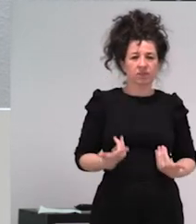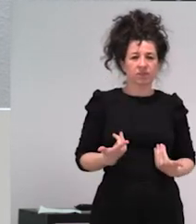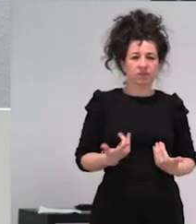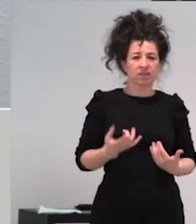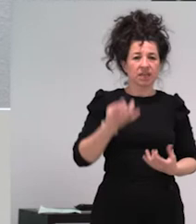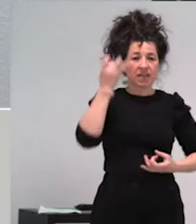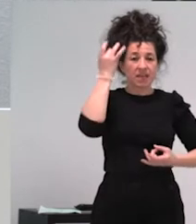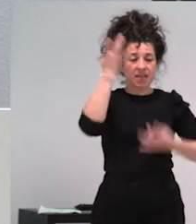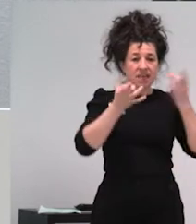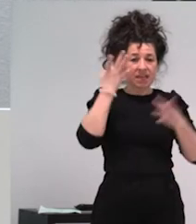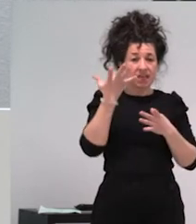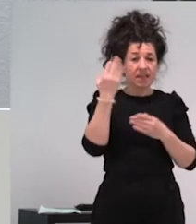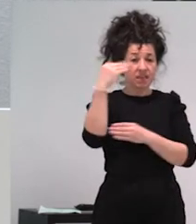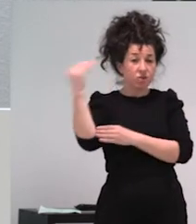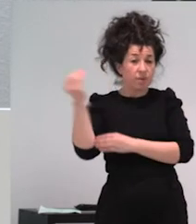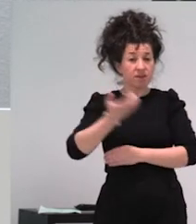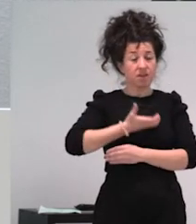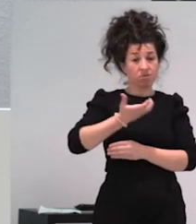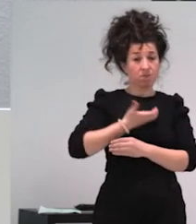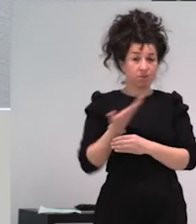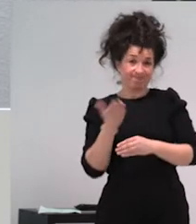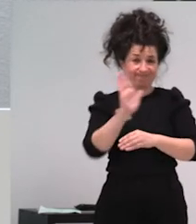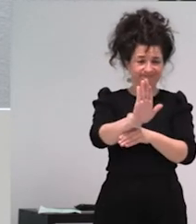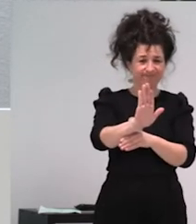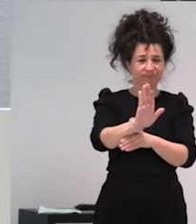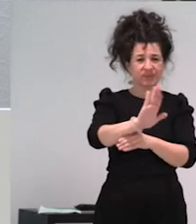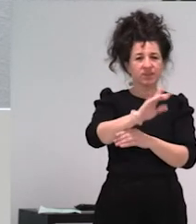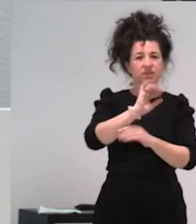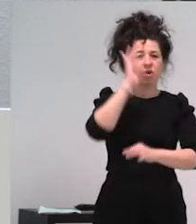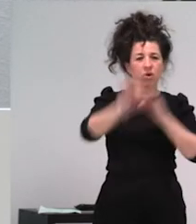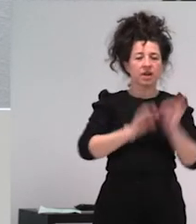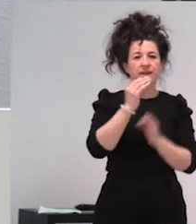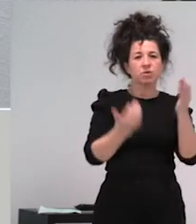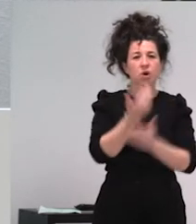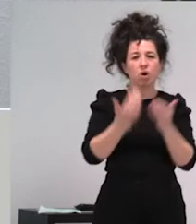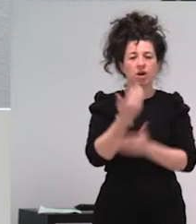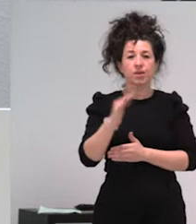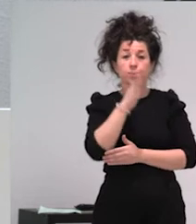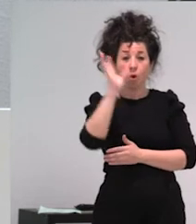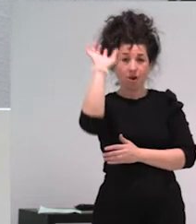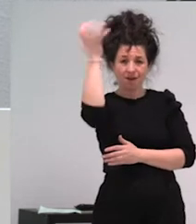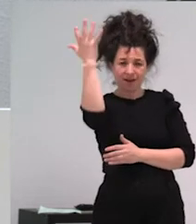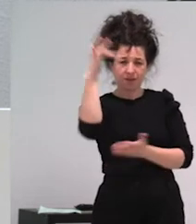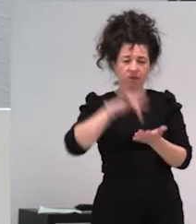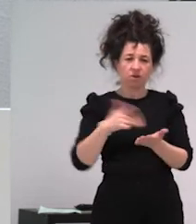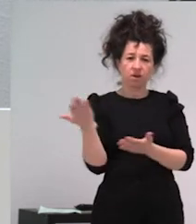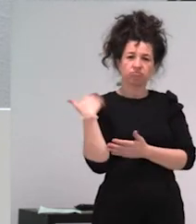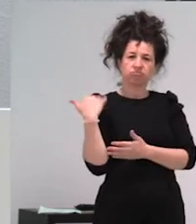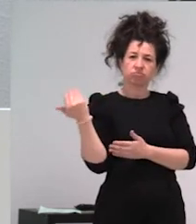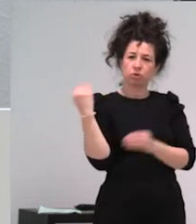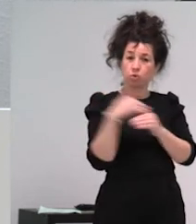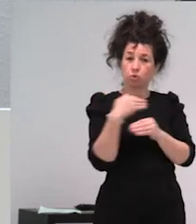de ideas jóvenes de ASIAC del Ayuntamiento y organizamos las jornadas por el clima, que fueron un fin de semana que llevamos a cabo en